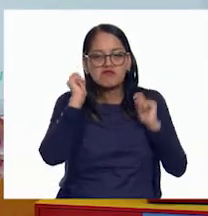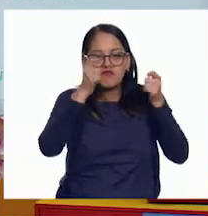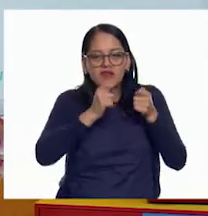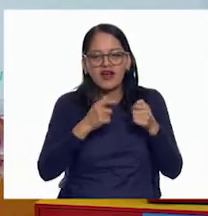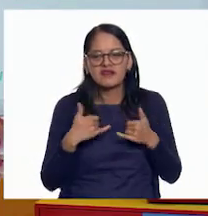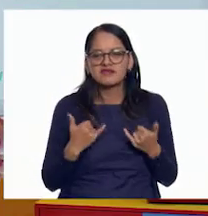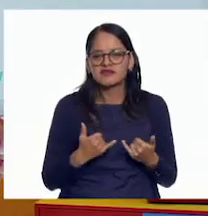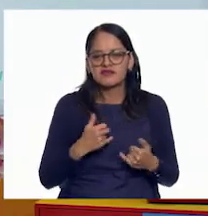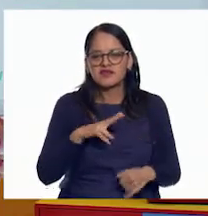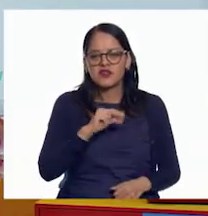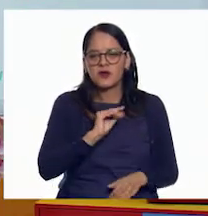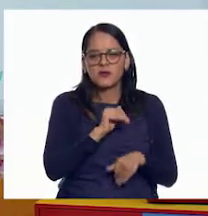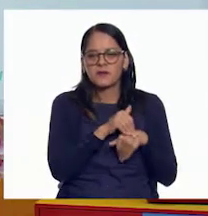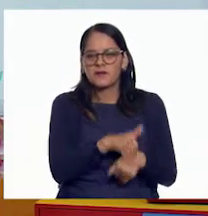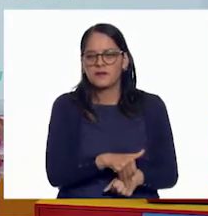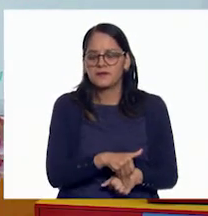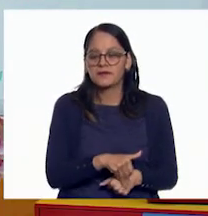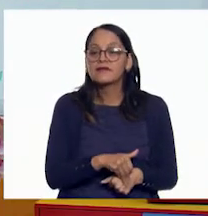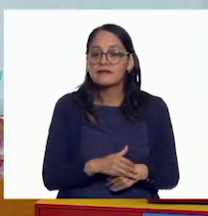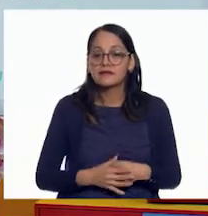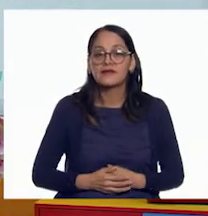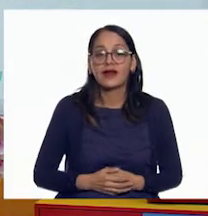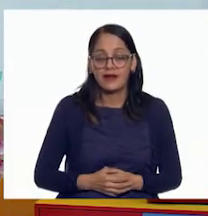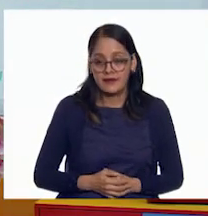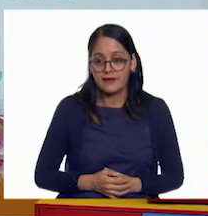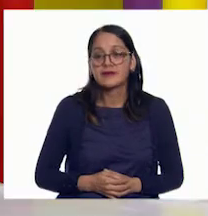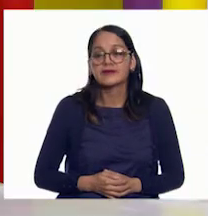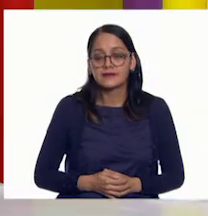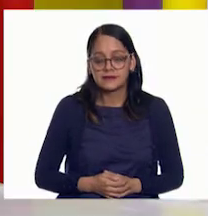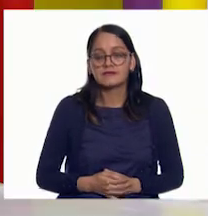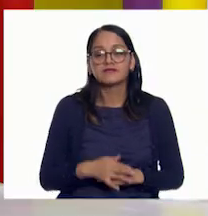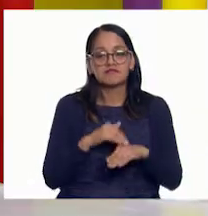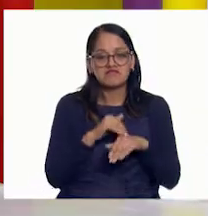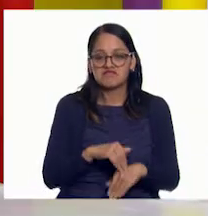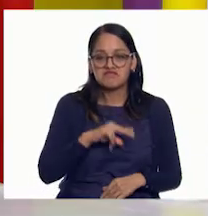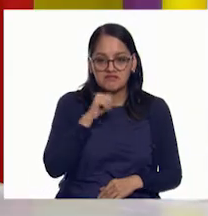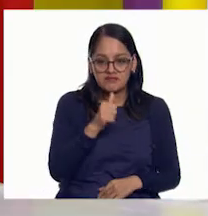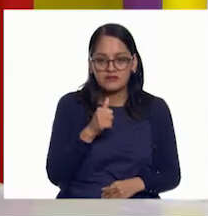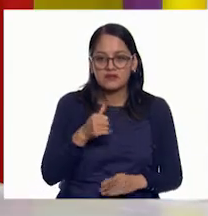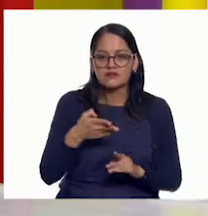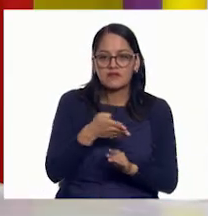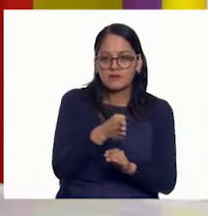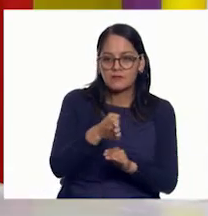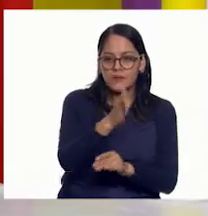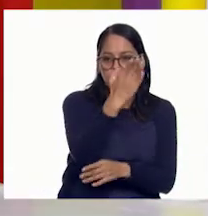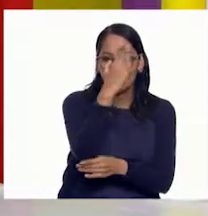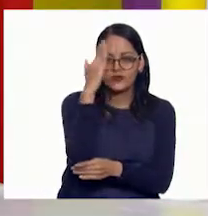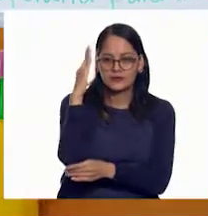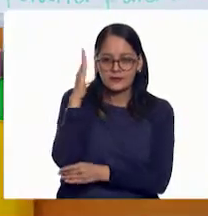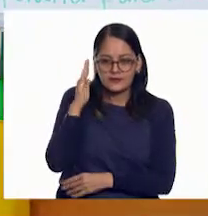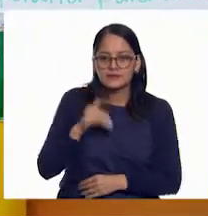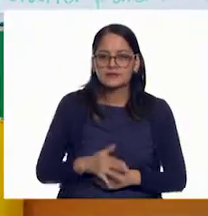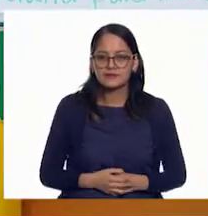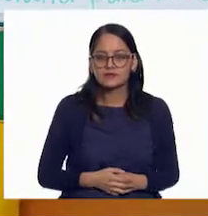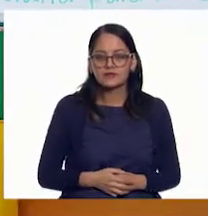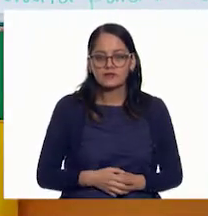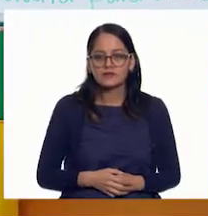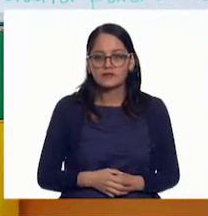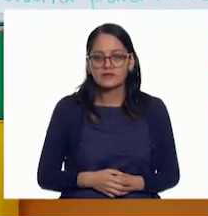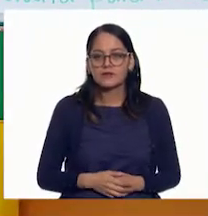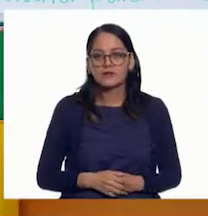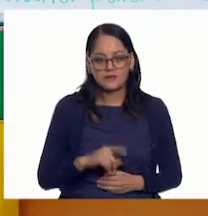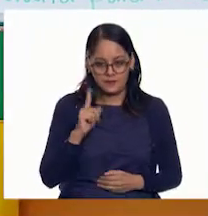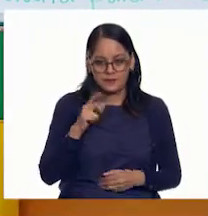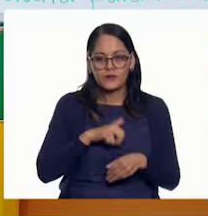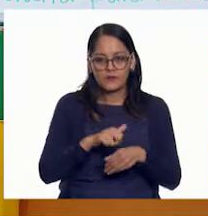3. Y Caperucita desobedece a su mamá y se va por el bosque. El lobo, el